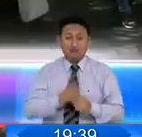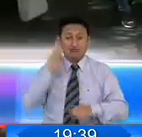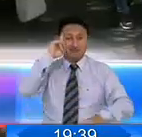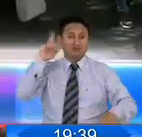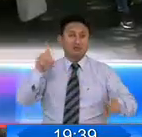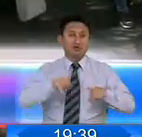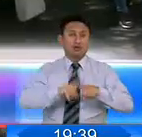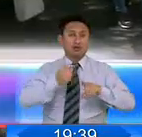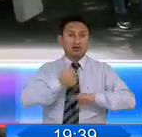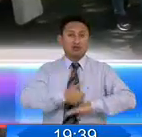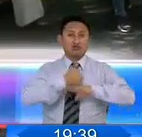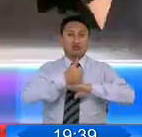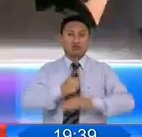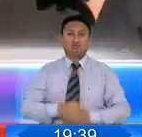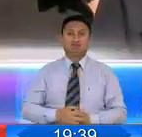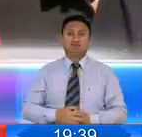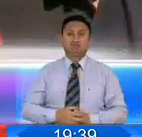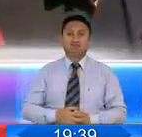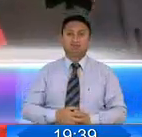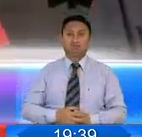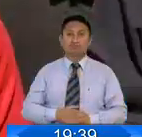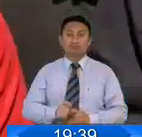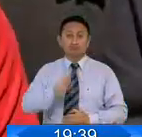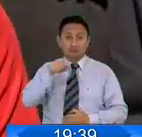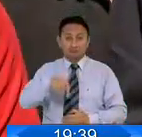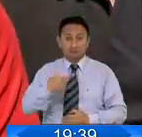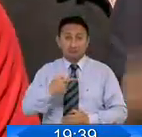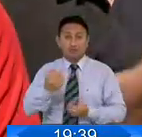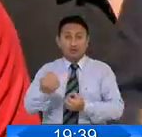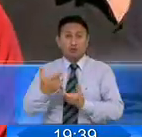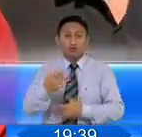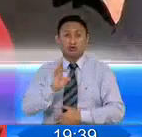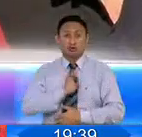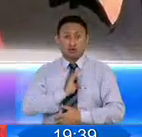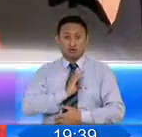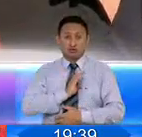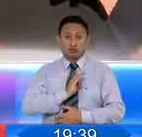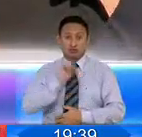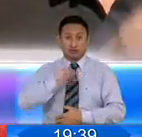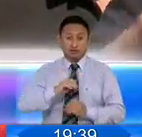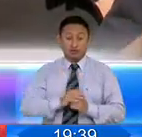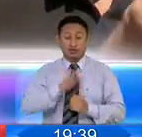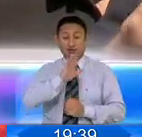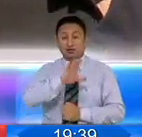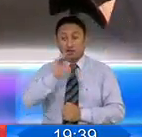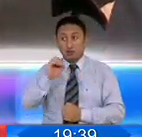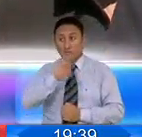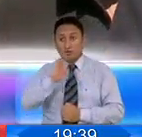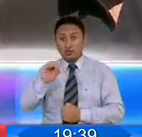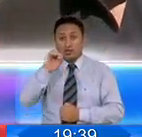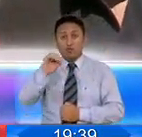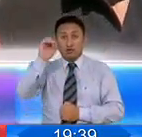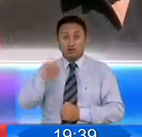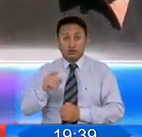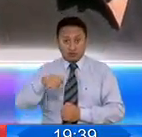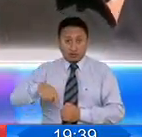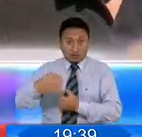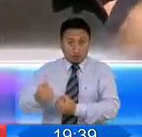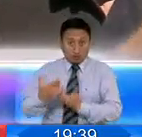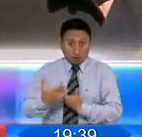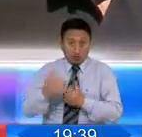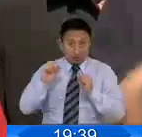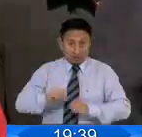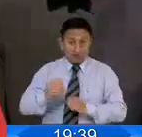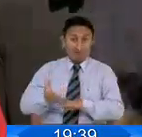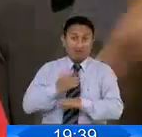las autoridades. Nosotros exigimos con el informe técnico que al menos el 50 o 40% que estén en ese informe de los que les